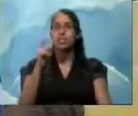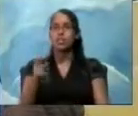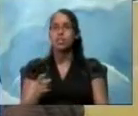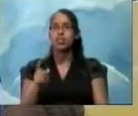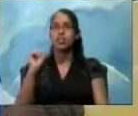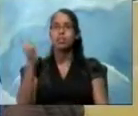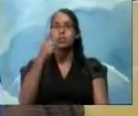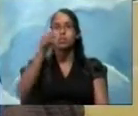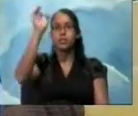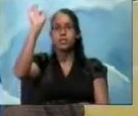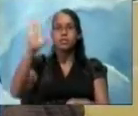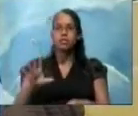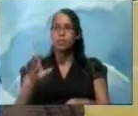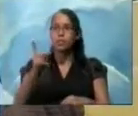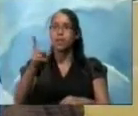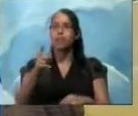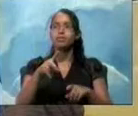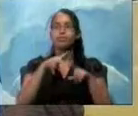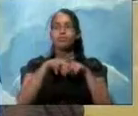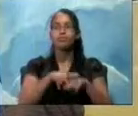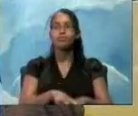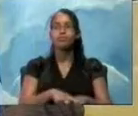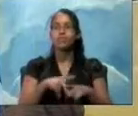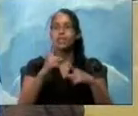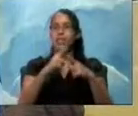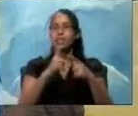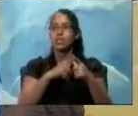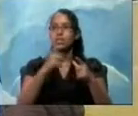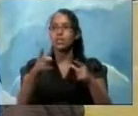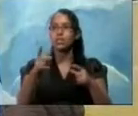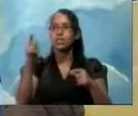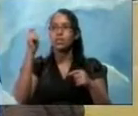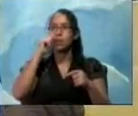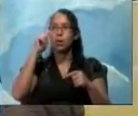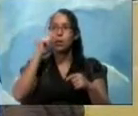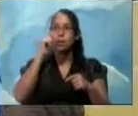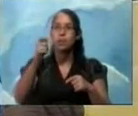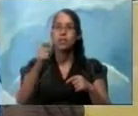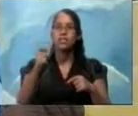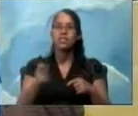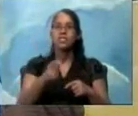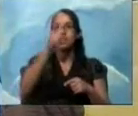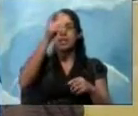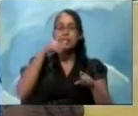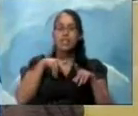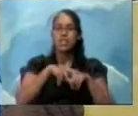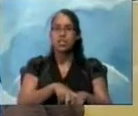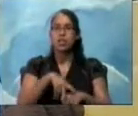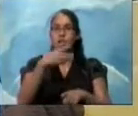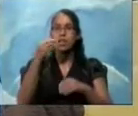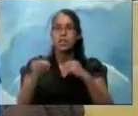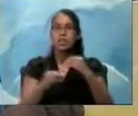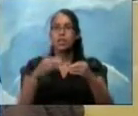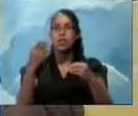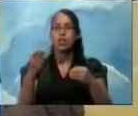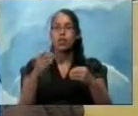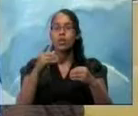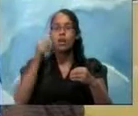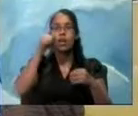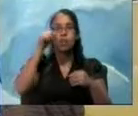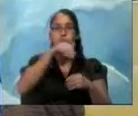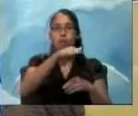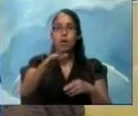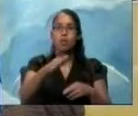principales sacerdotes prevalecieron. Entonces Pilato sentenció que se hiciese lo que ellos